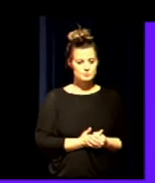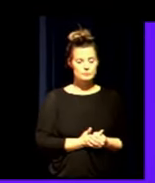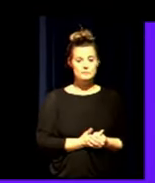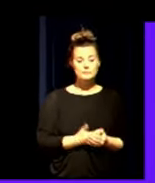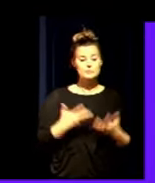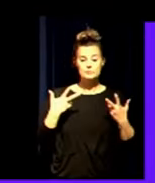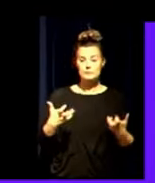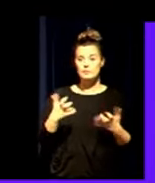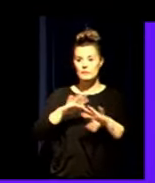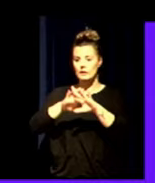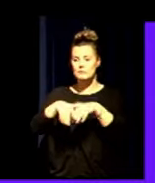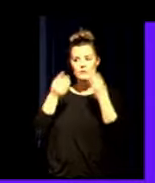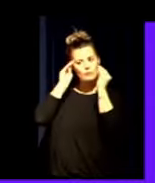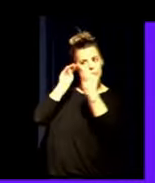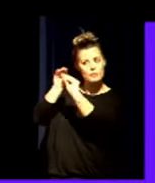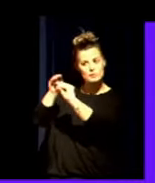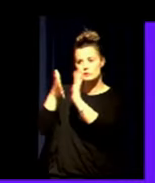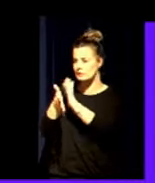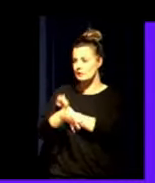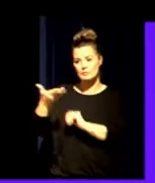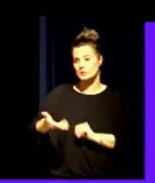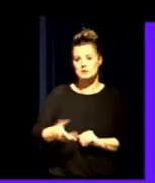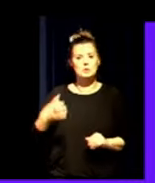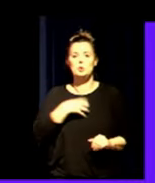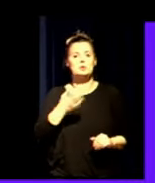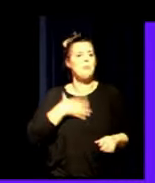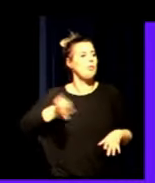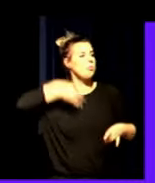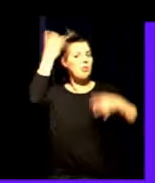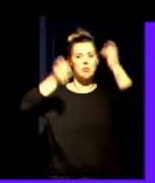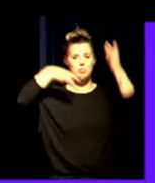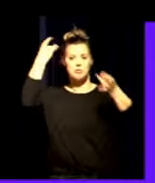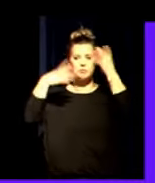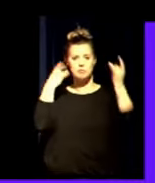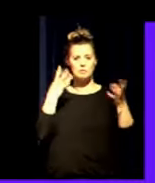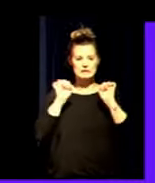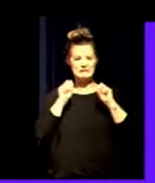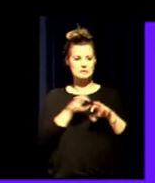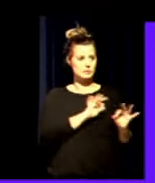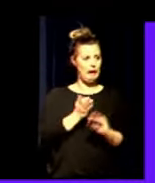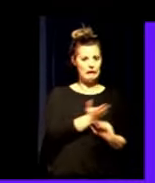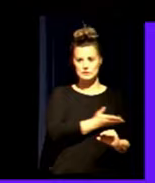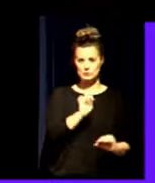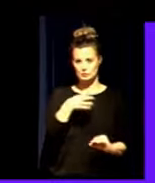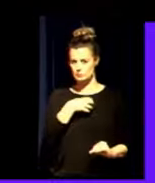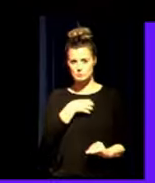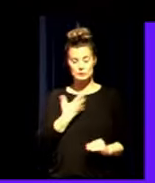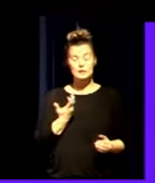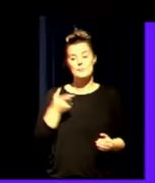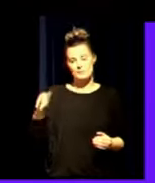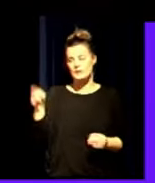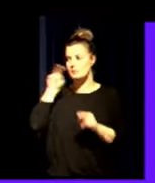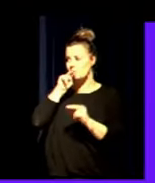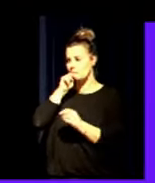Por lo tanto, la formación es muy importante, no la podemos improvisar. De esto vamos a hablar también. Y